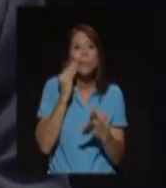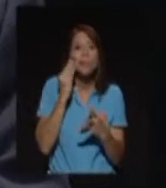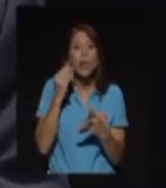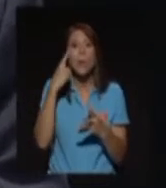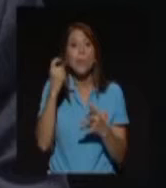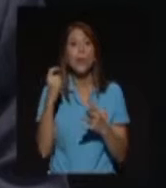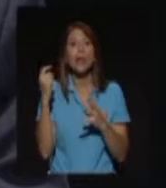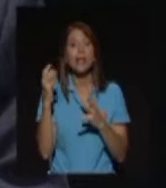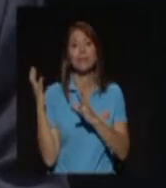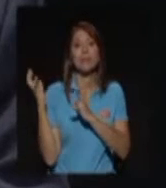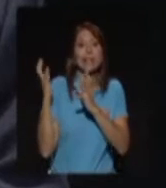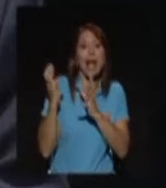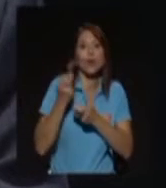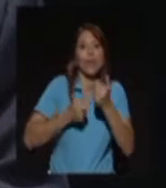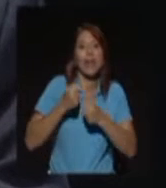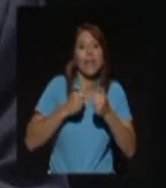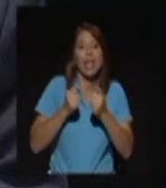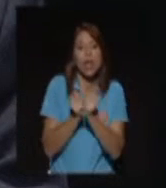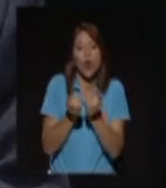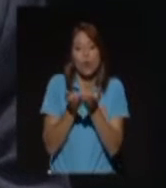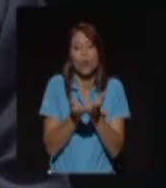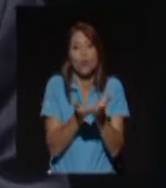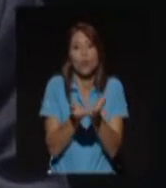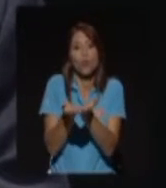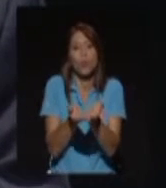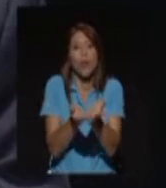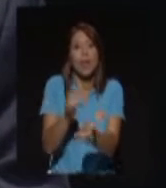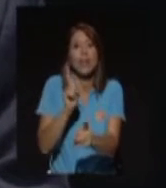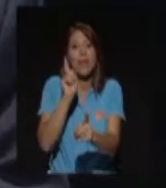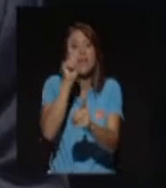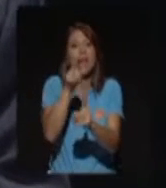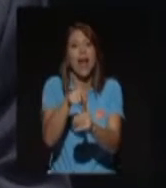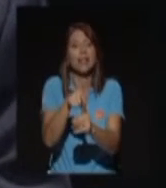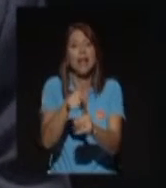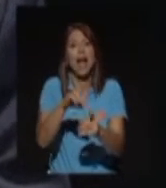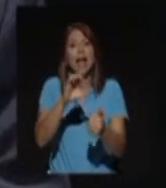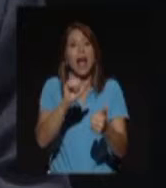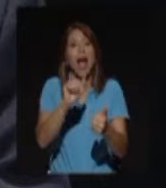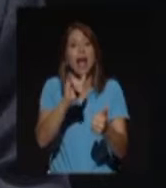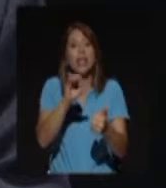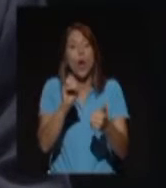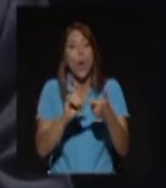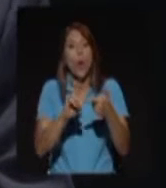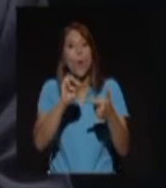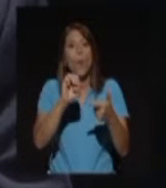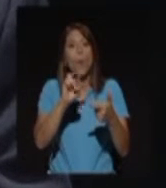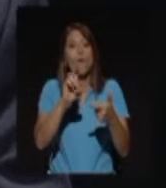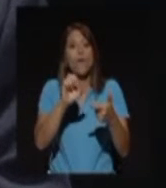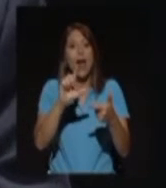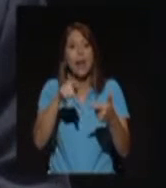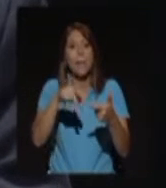velero, ya sea a Callao o a Valparaíso, y ahí coger un barco más grande que iba hasta Inglaterra. Bueno,